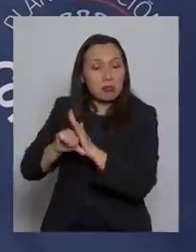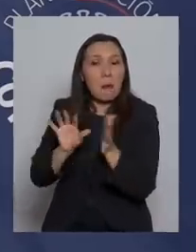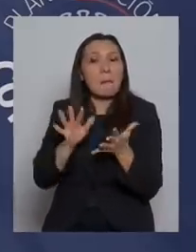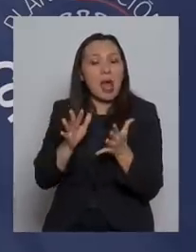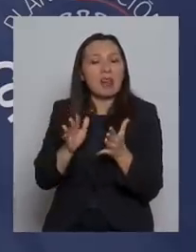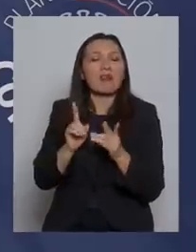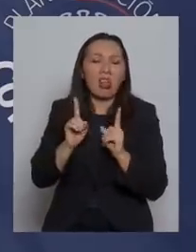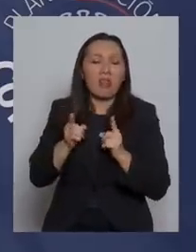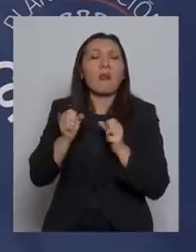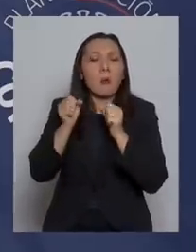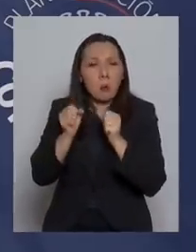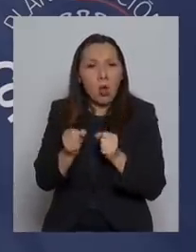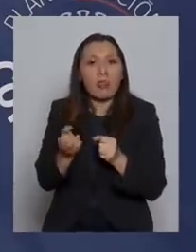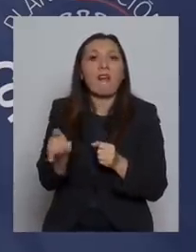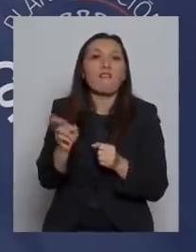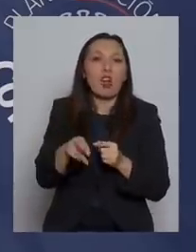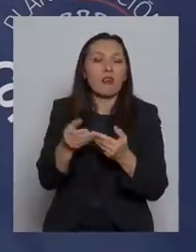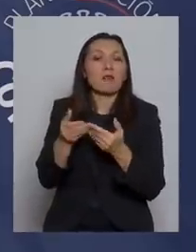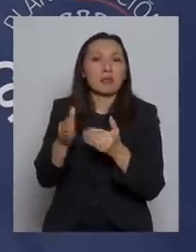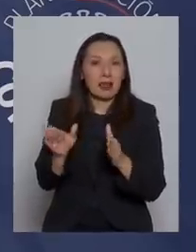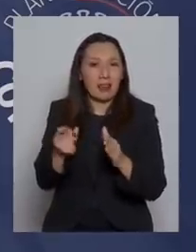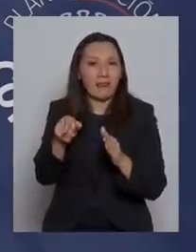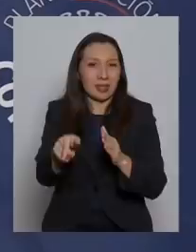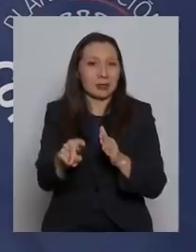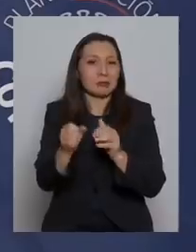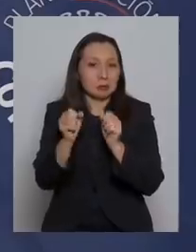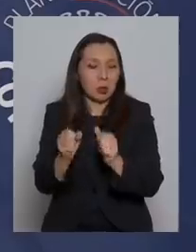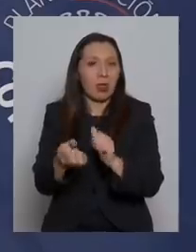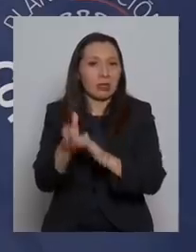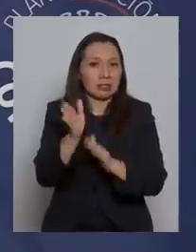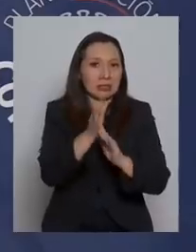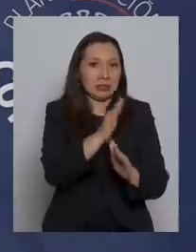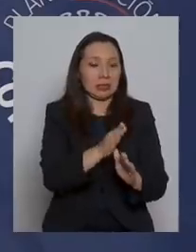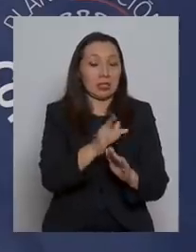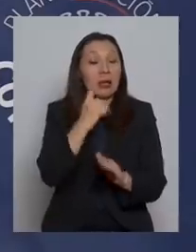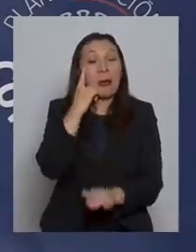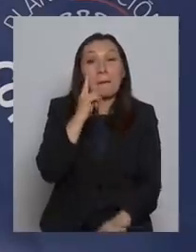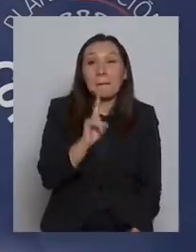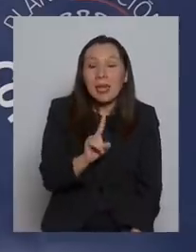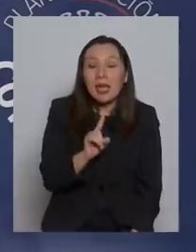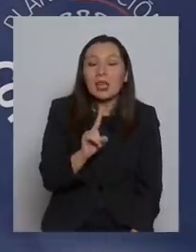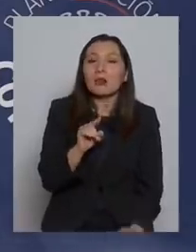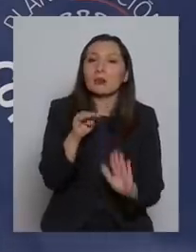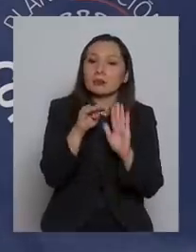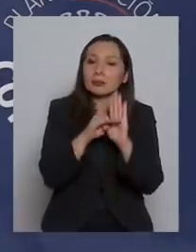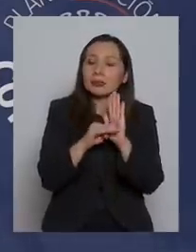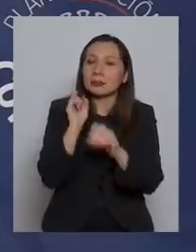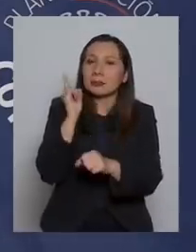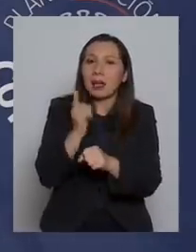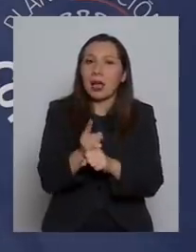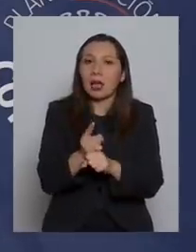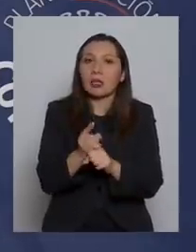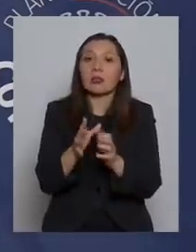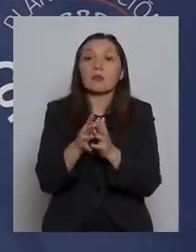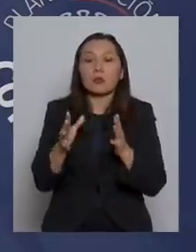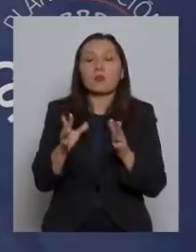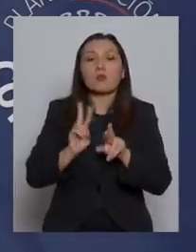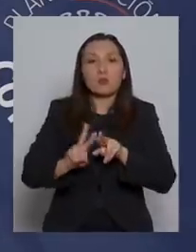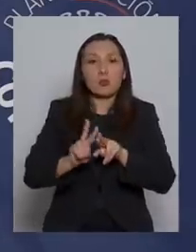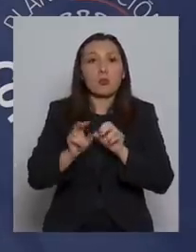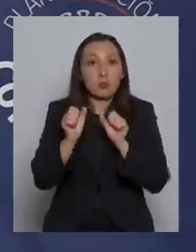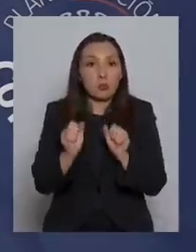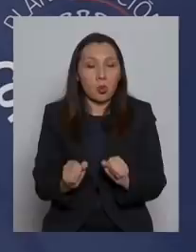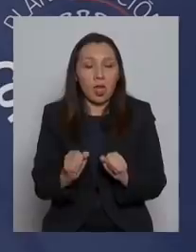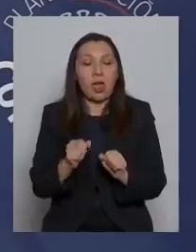parece prudente levantarla. Insisto, esto es una medida completamente revisable